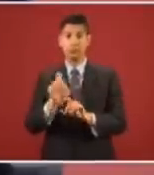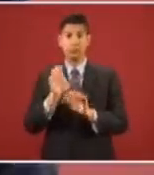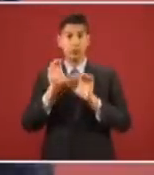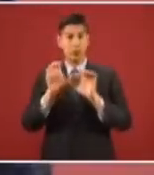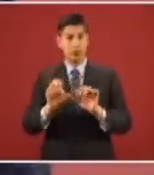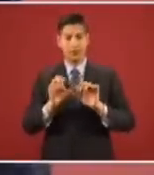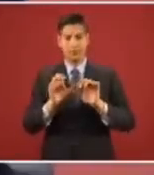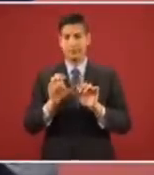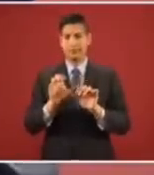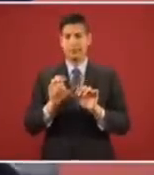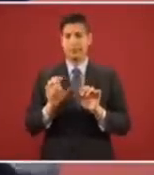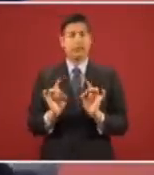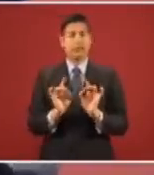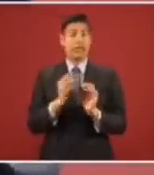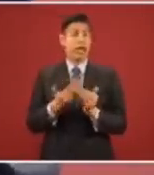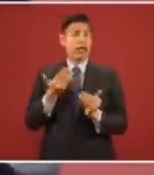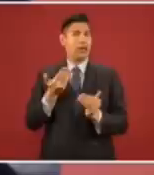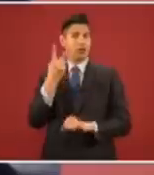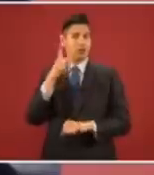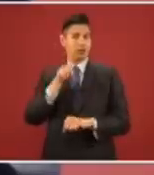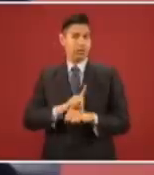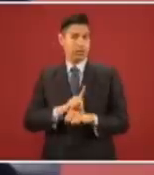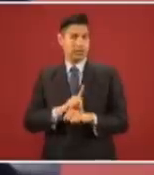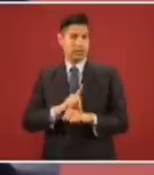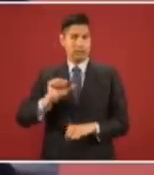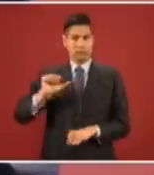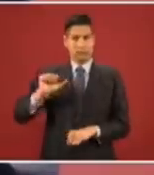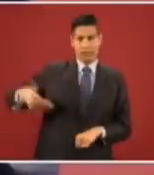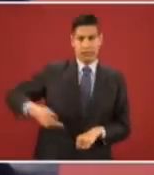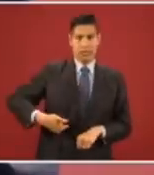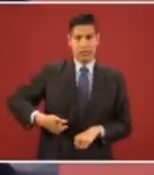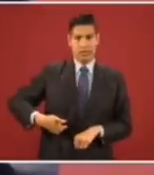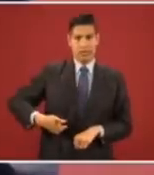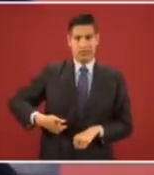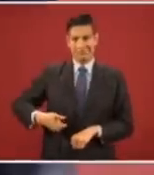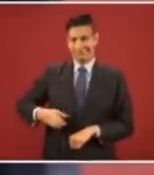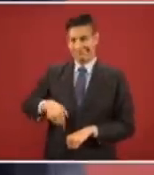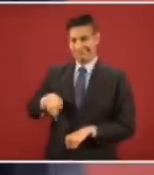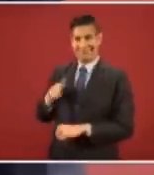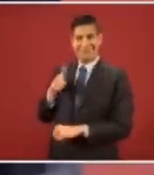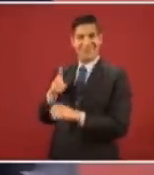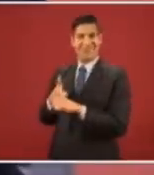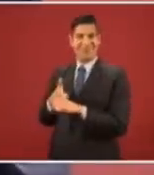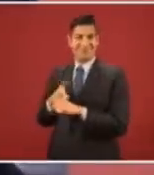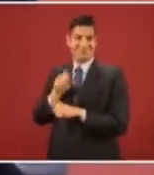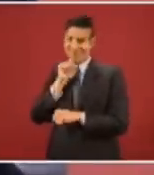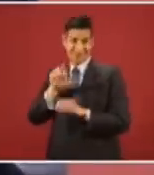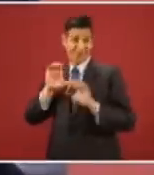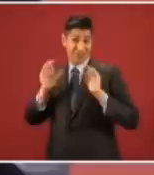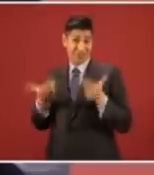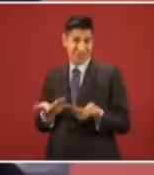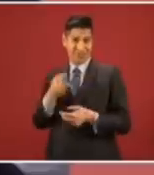Imagínense, hace 2 días un accidente de migrantes en San Andrés Tuxtla,